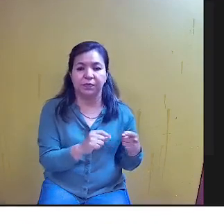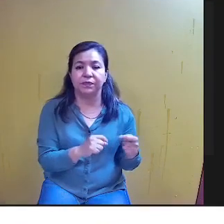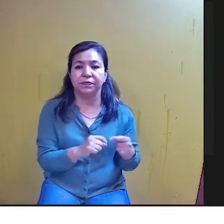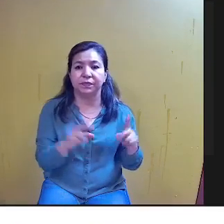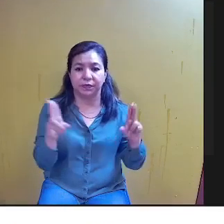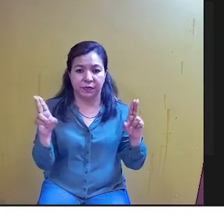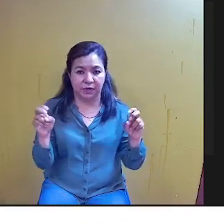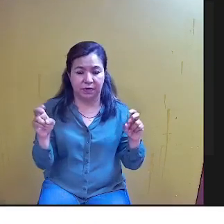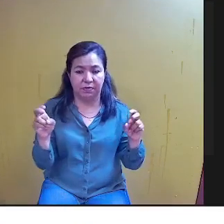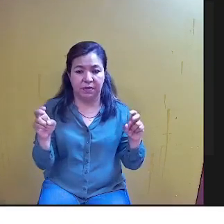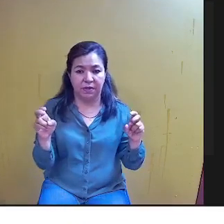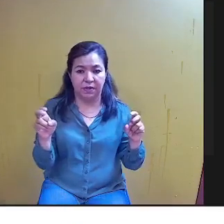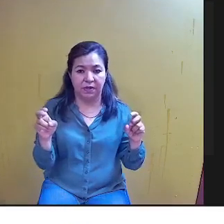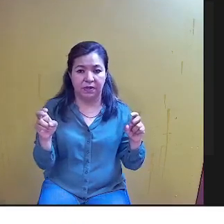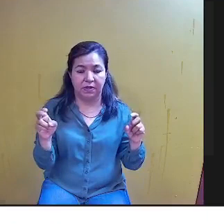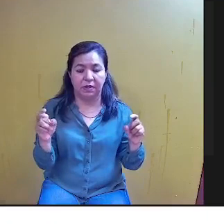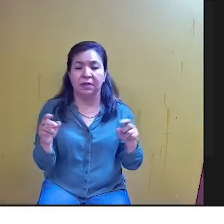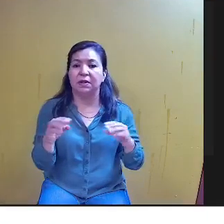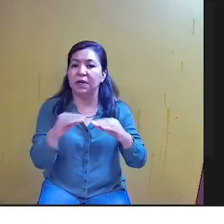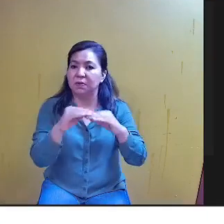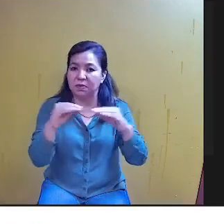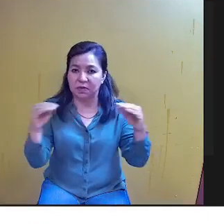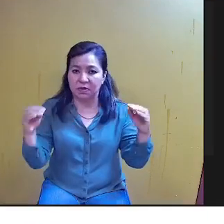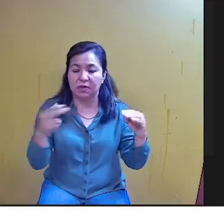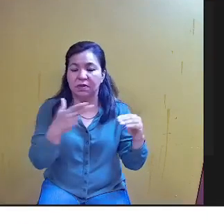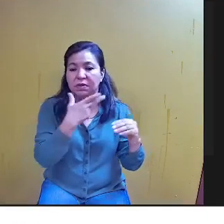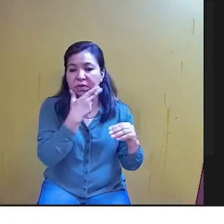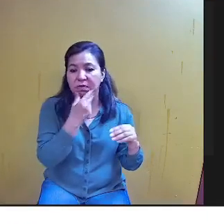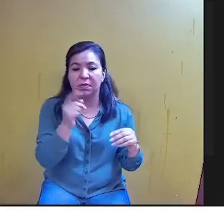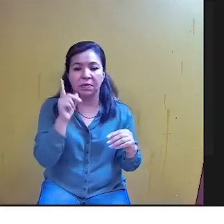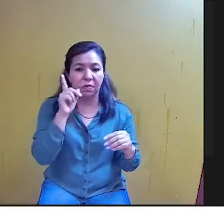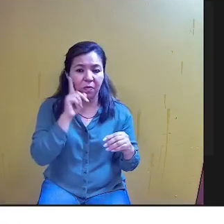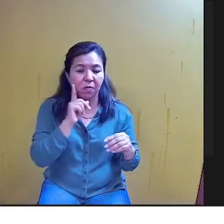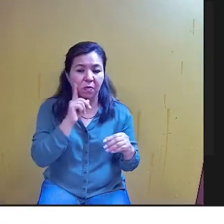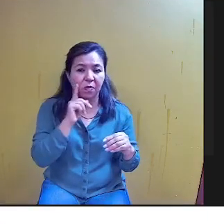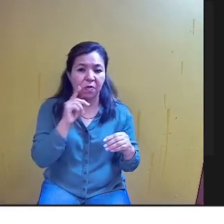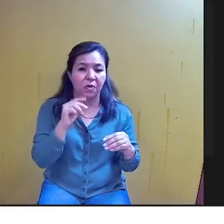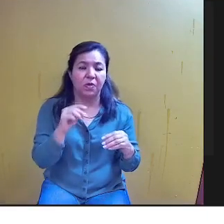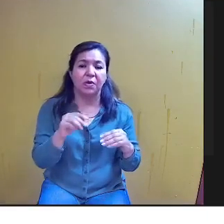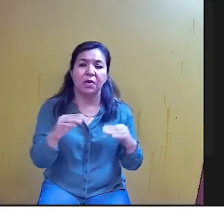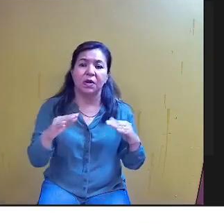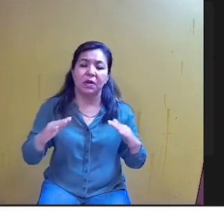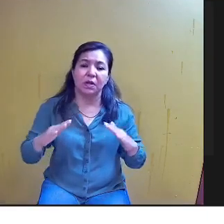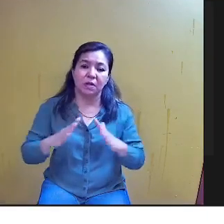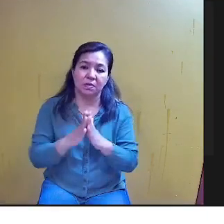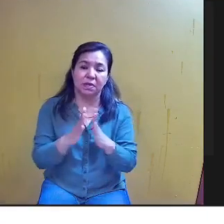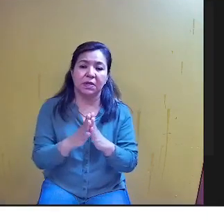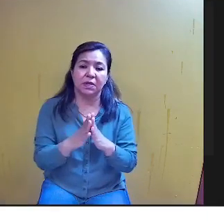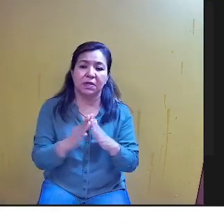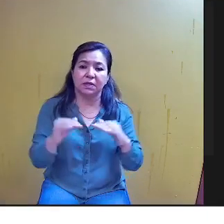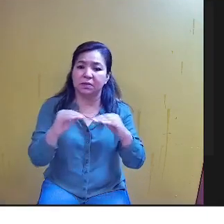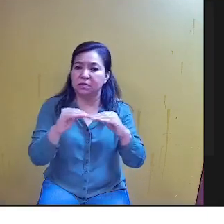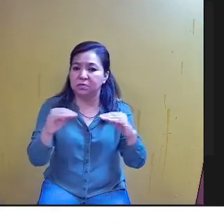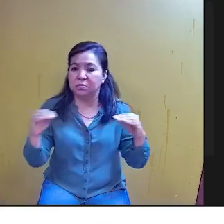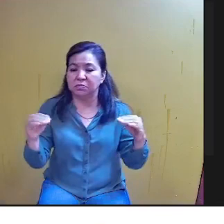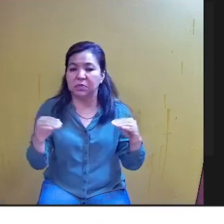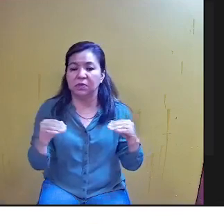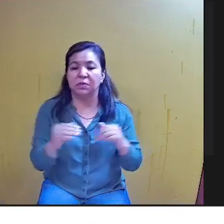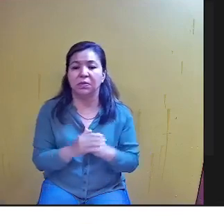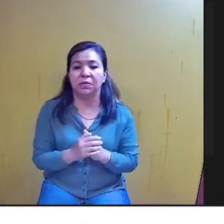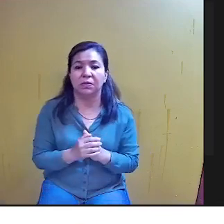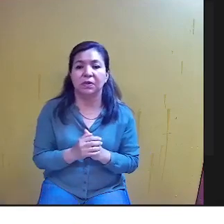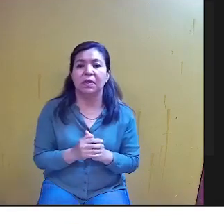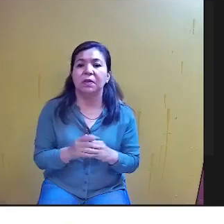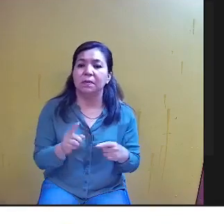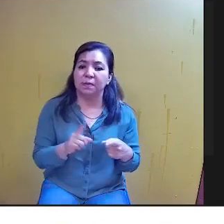Tema 1. Transgresión al principio de paridad de género, expediente TE, diagonal GEC, diagonal 80, diagonal 2023. En